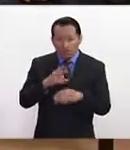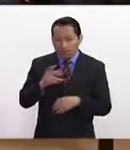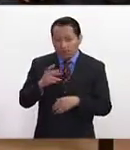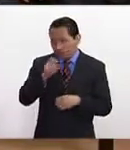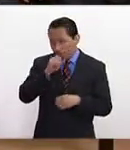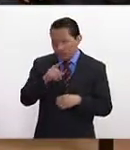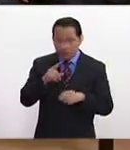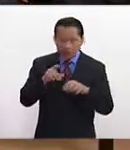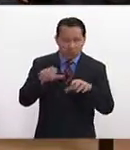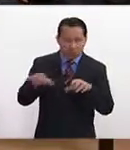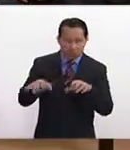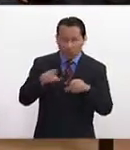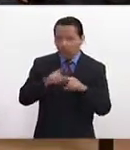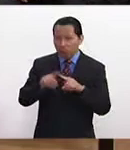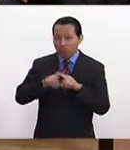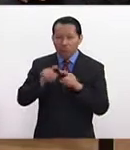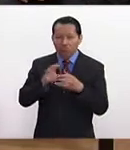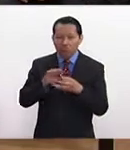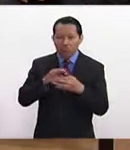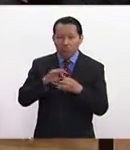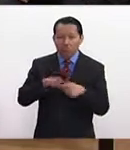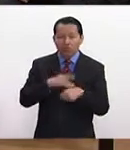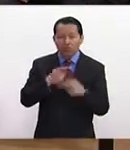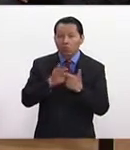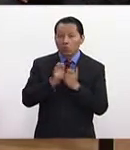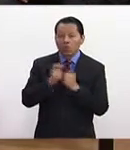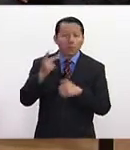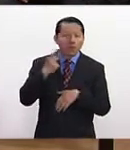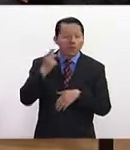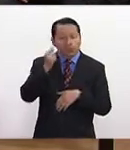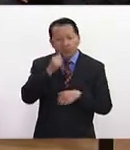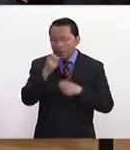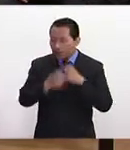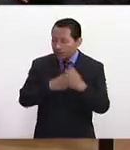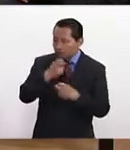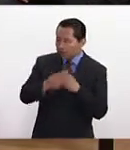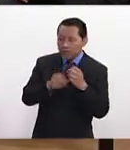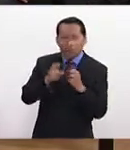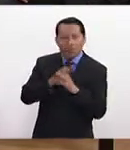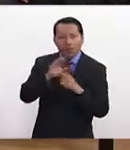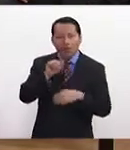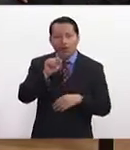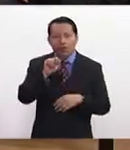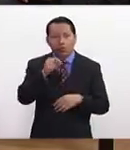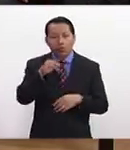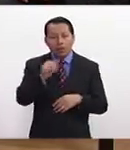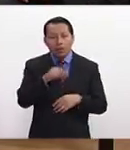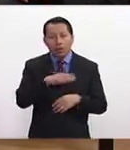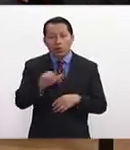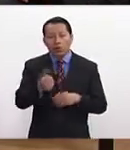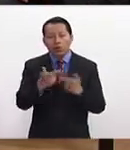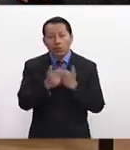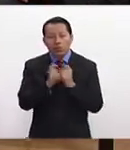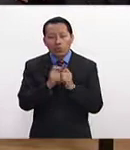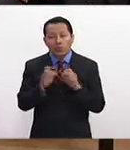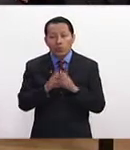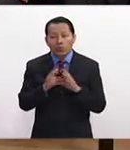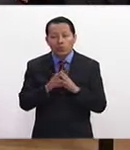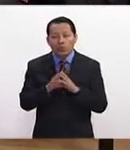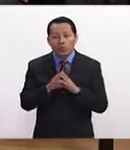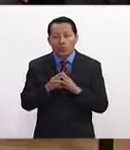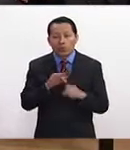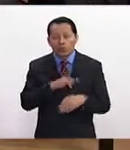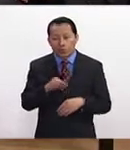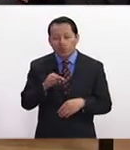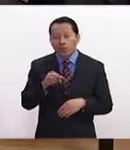como bien comentabas, mientras normalmente todos los partidos políticos critican esta postura de Cataluña, hay otros partidos como el de Podemos